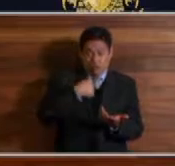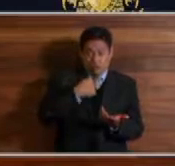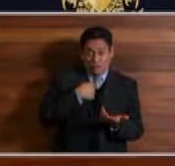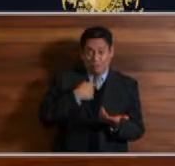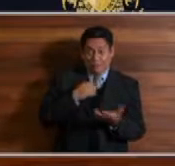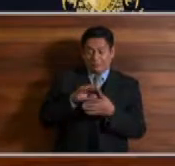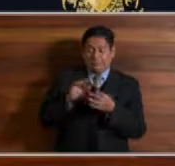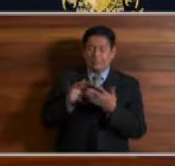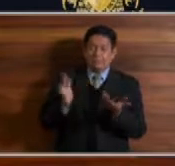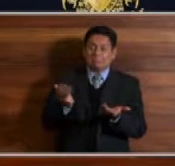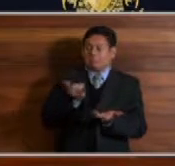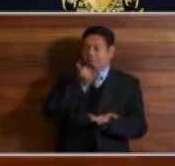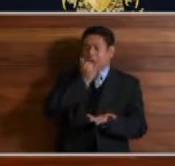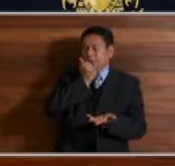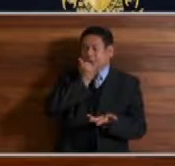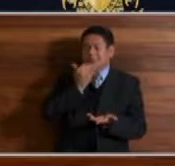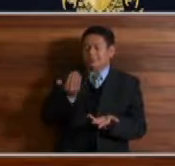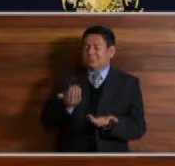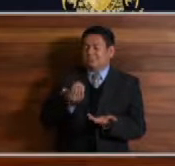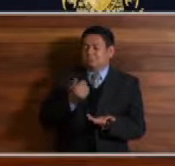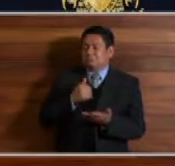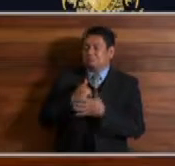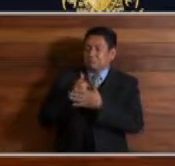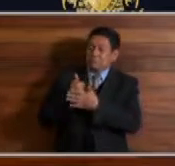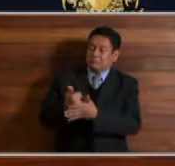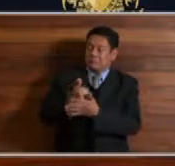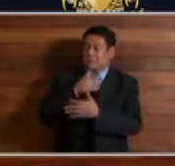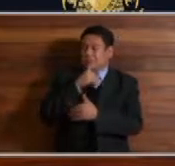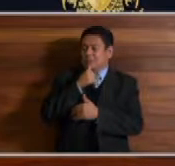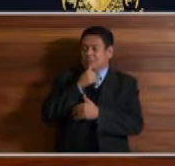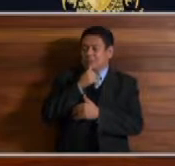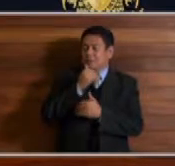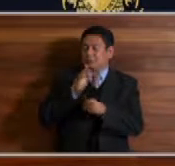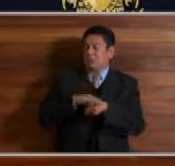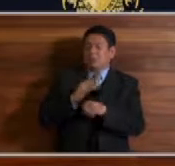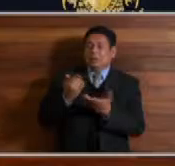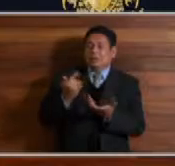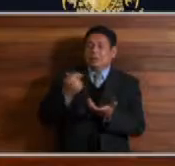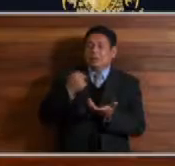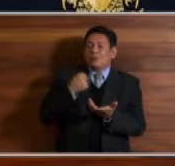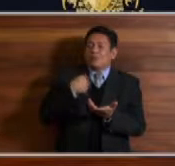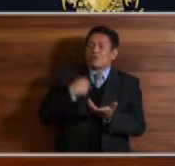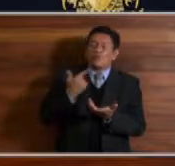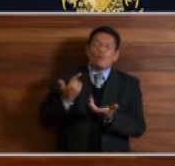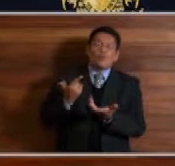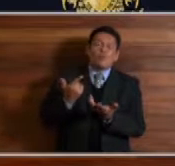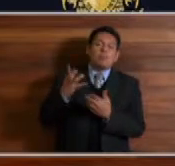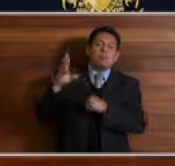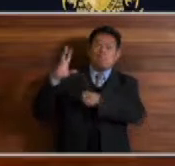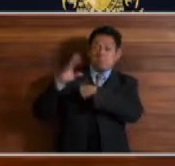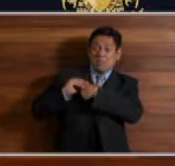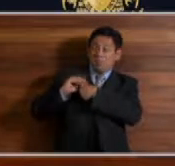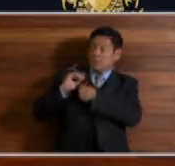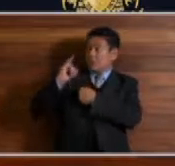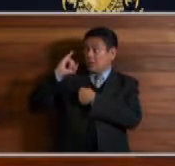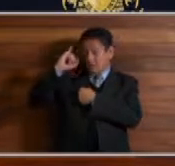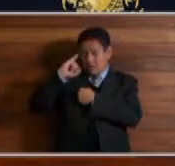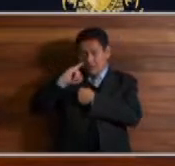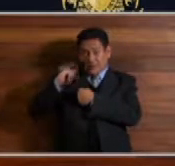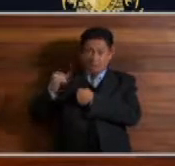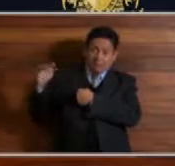respuesta es que no podemos hacer nada, porque no estaba en nuestro mandato, que era en este tiempo un